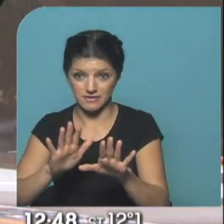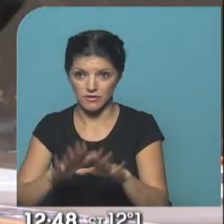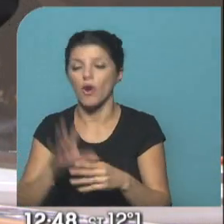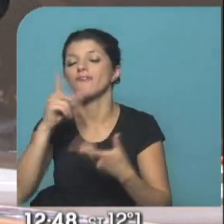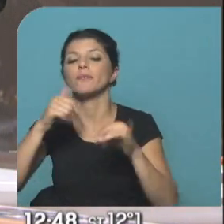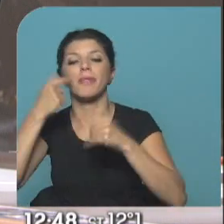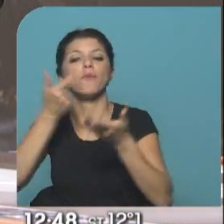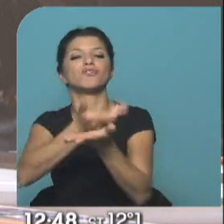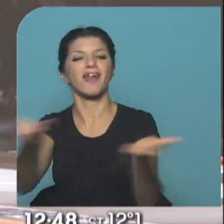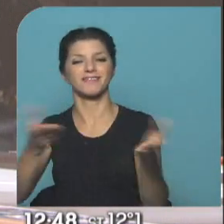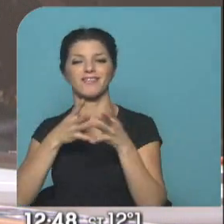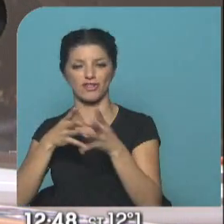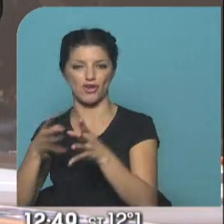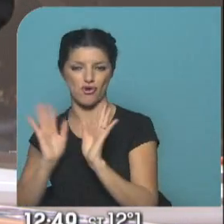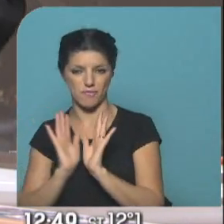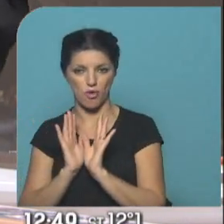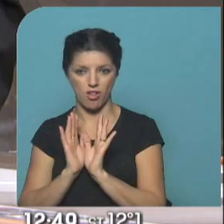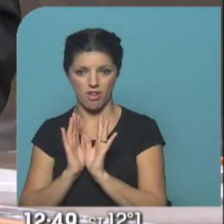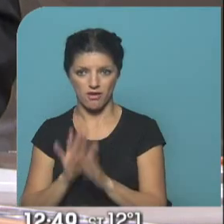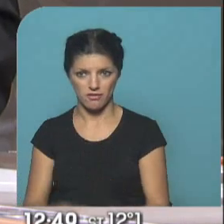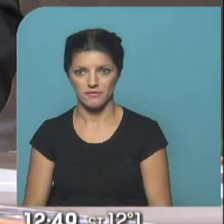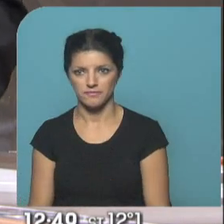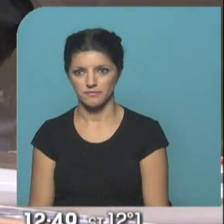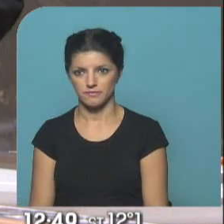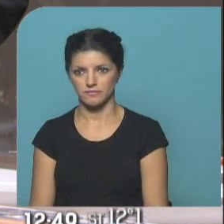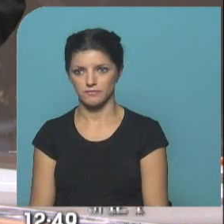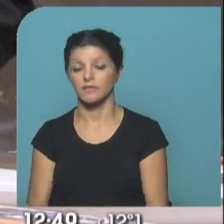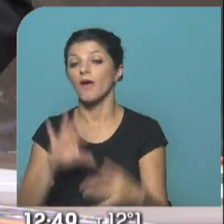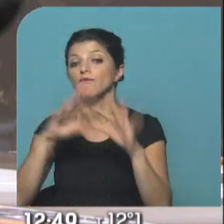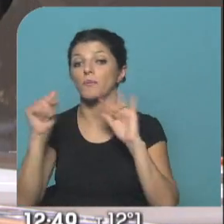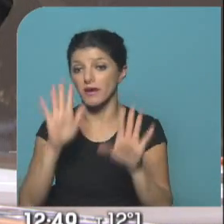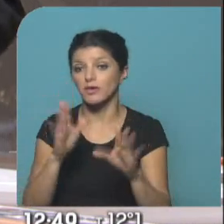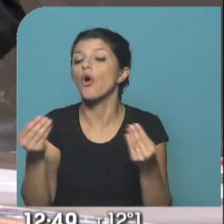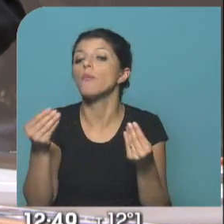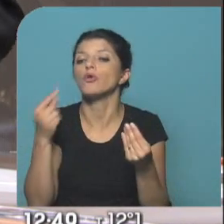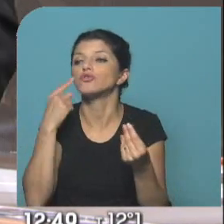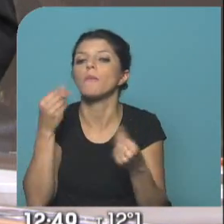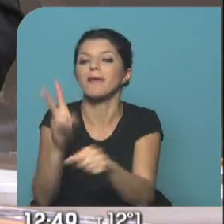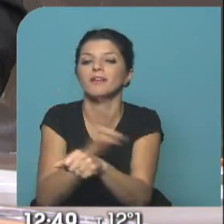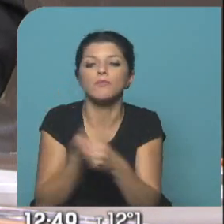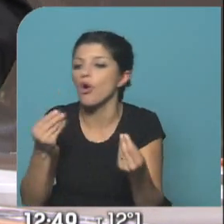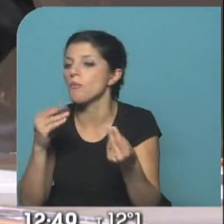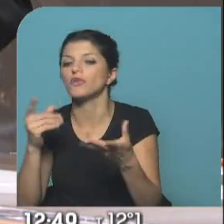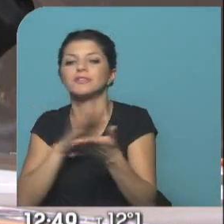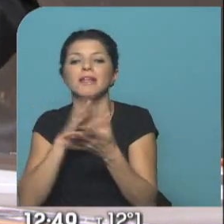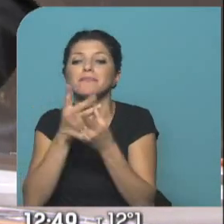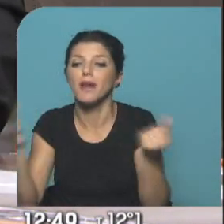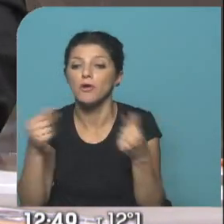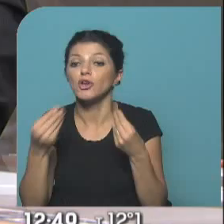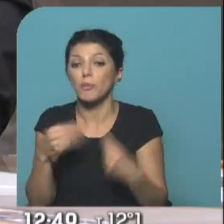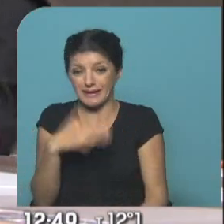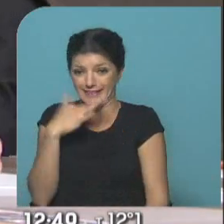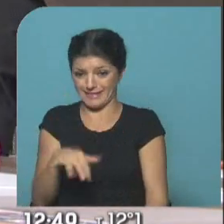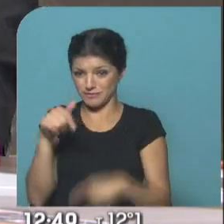vía de comunicación de cierto sector fundamentalista sea esta, cómo se la combate y cómo se entiende este proceso que realmente